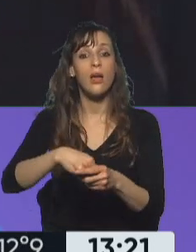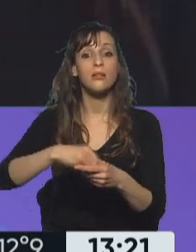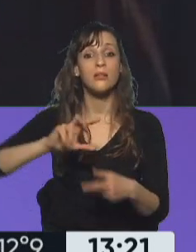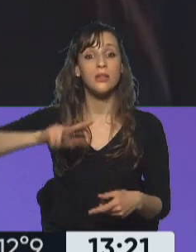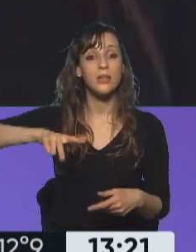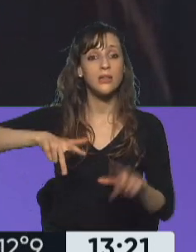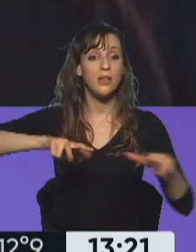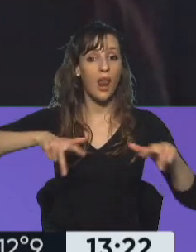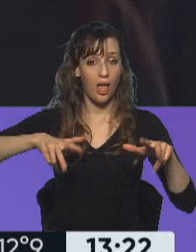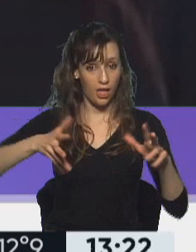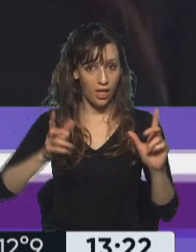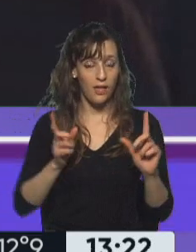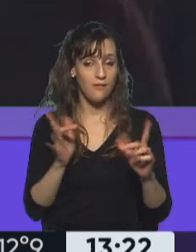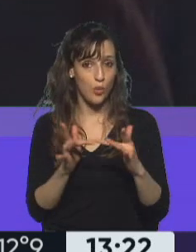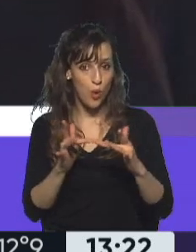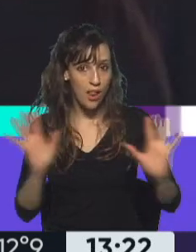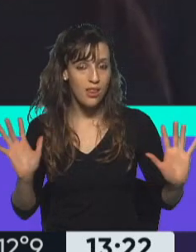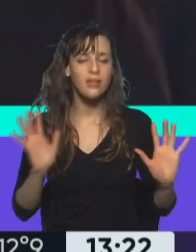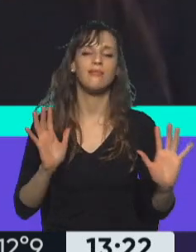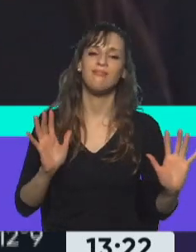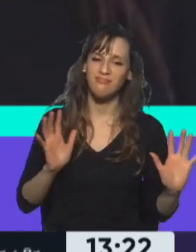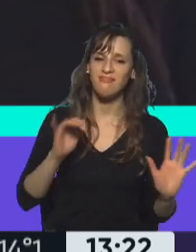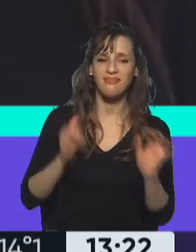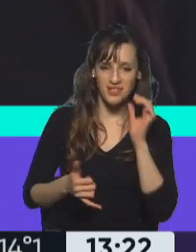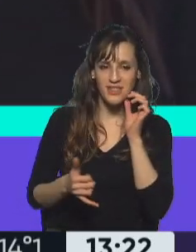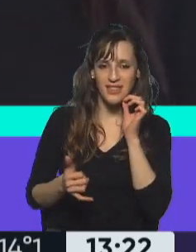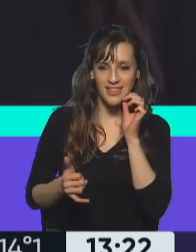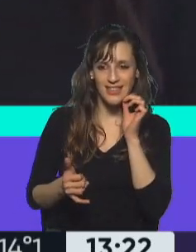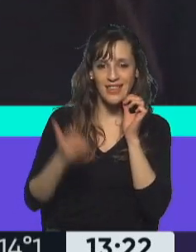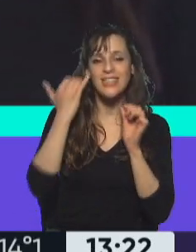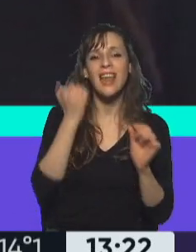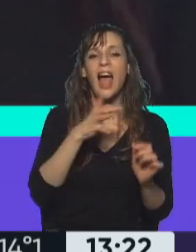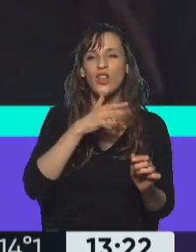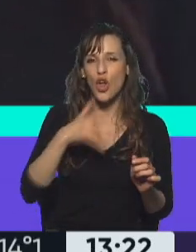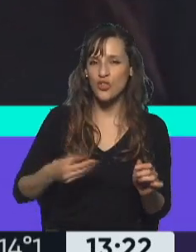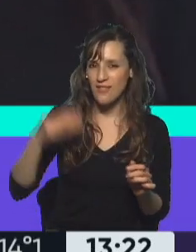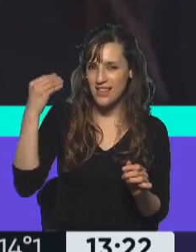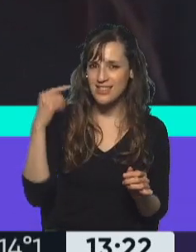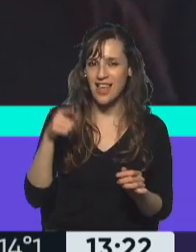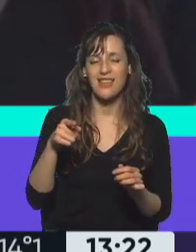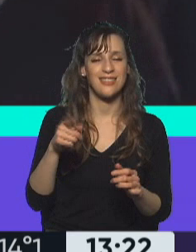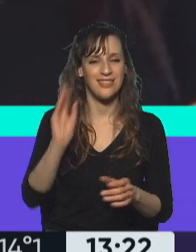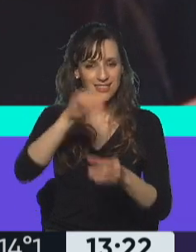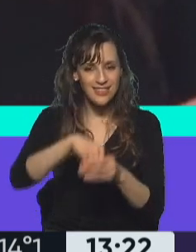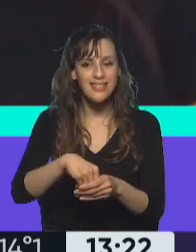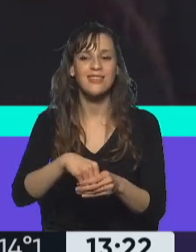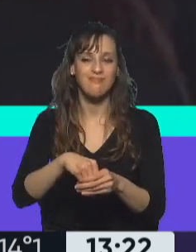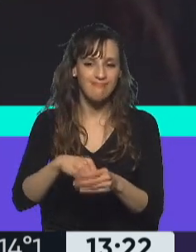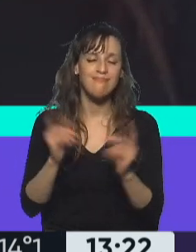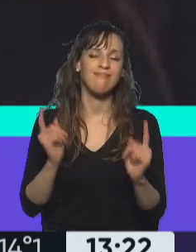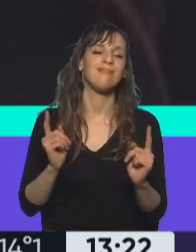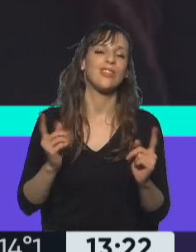virtual. Claro, es un clásico, ya es la 14ª edición de este encuentro que ha tenido